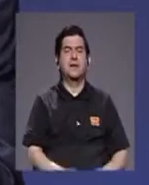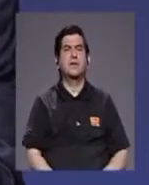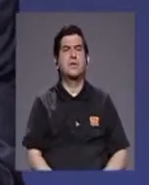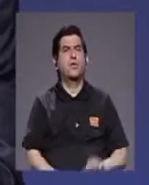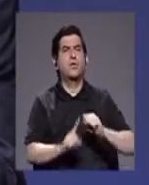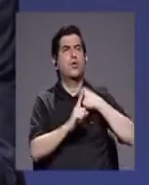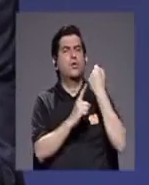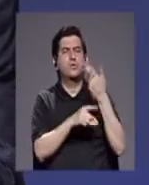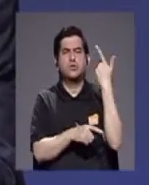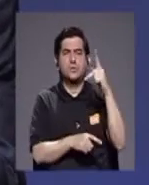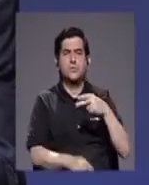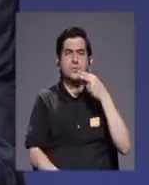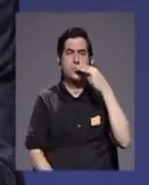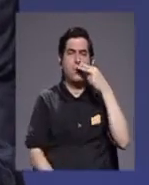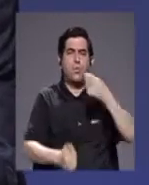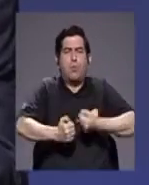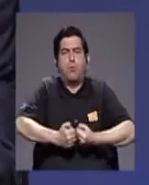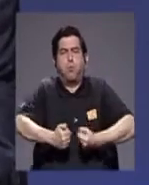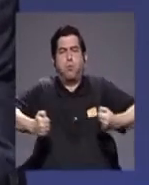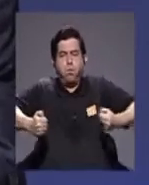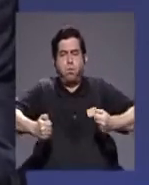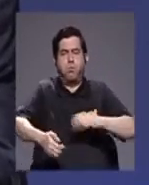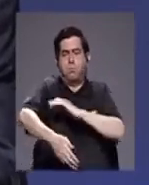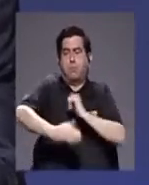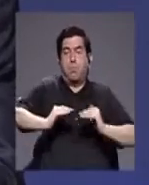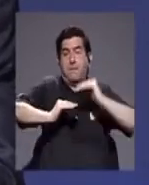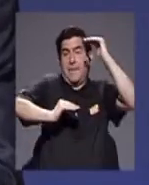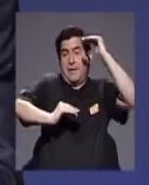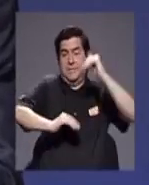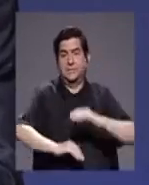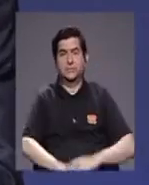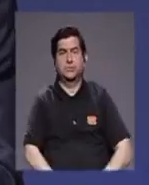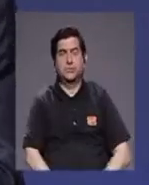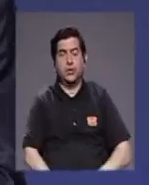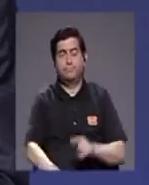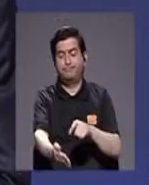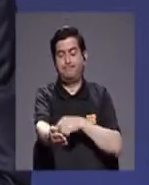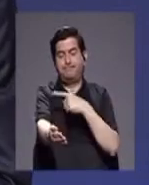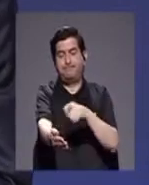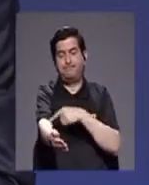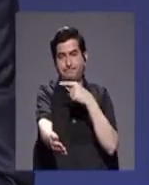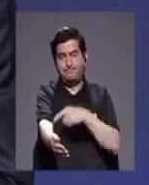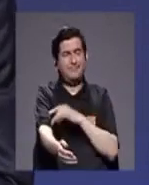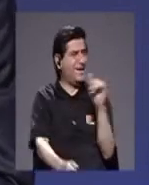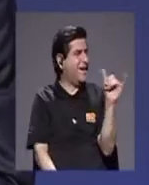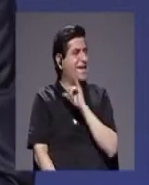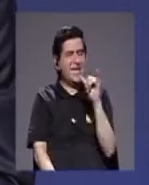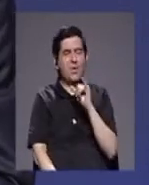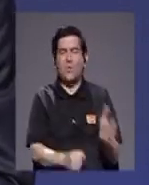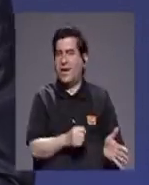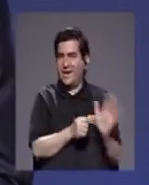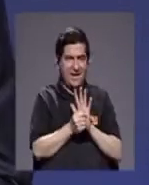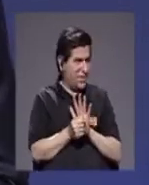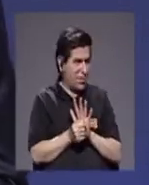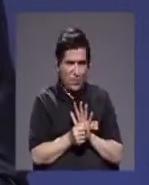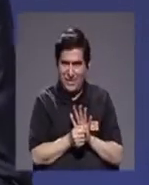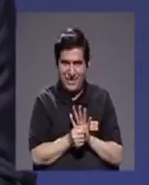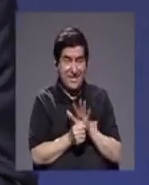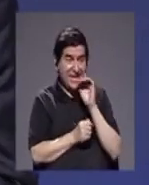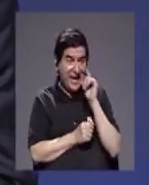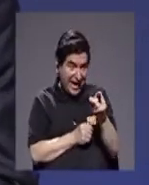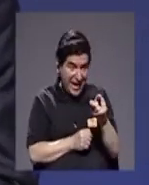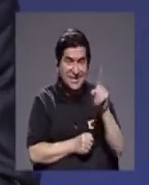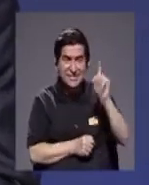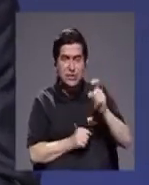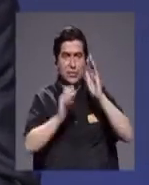riesgo: tabaquismo, obesidad, hipertensión, diabetes. Los mismos que el COVID. Eso es lo que